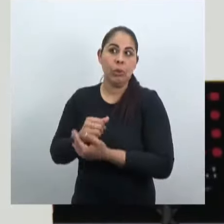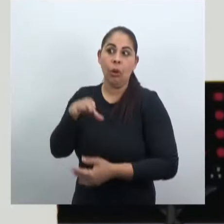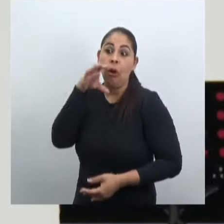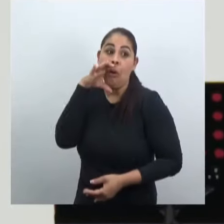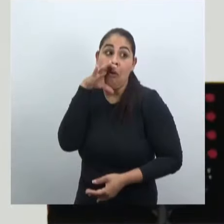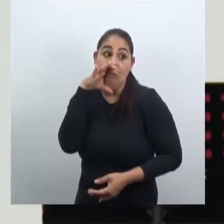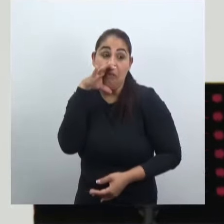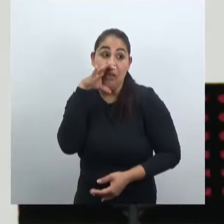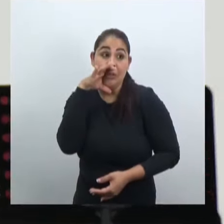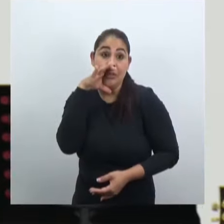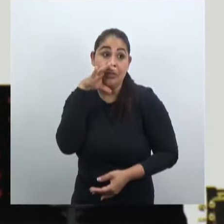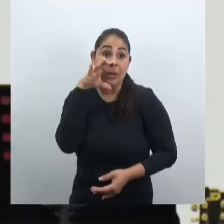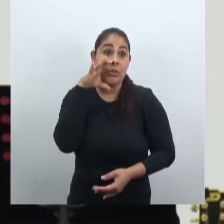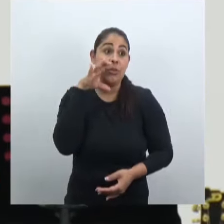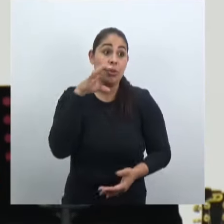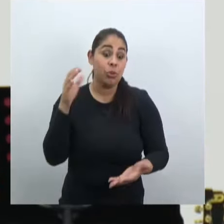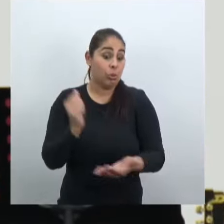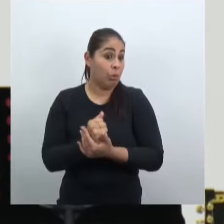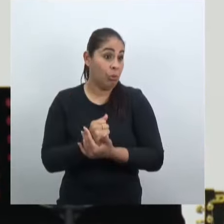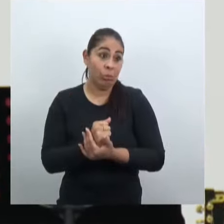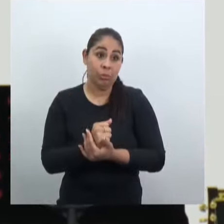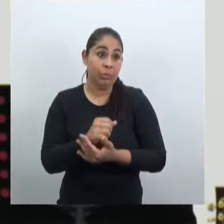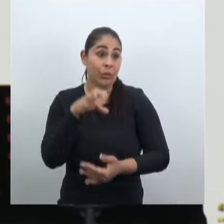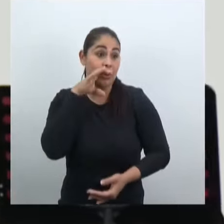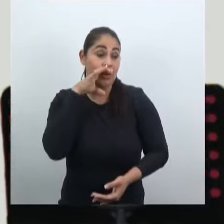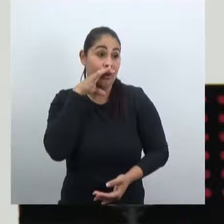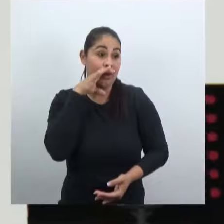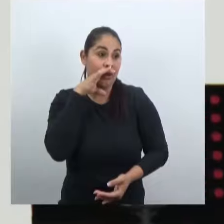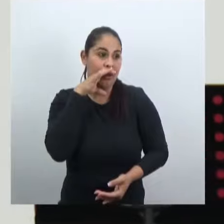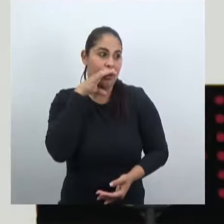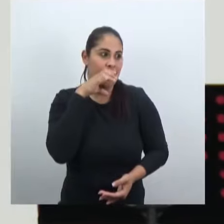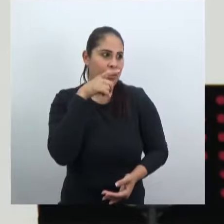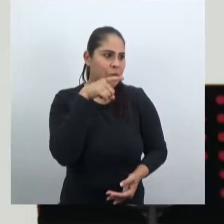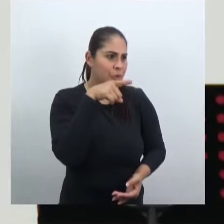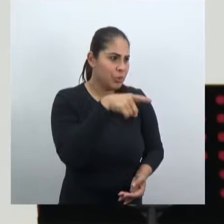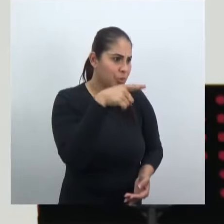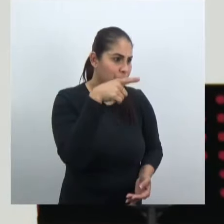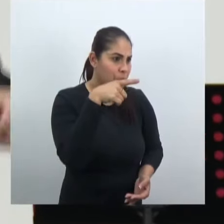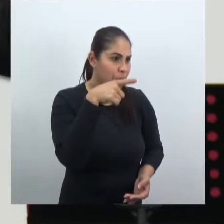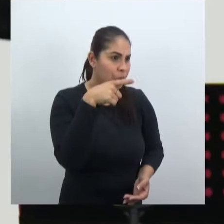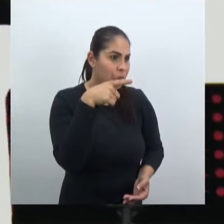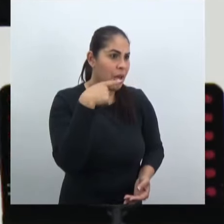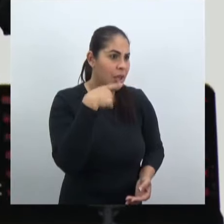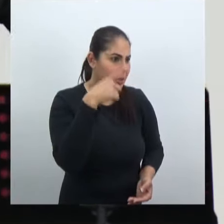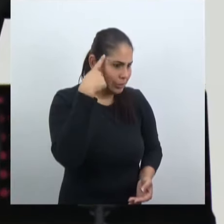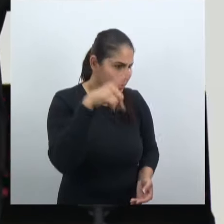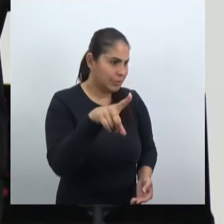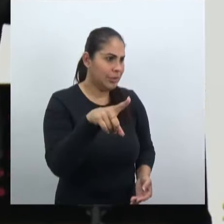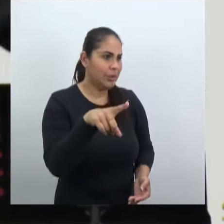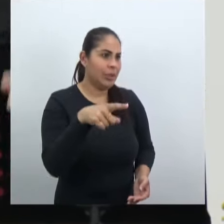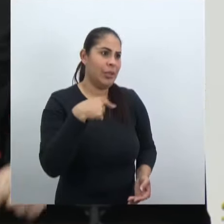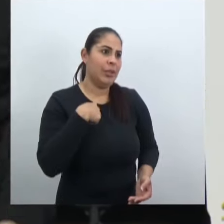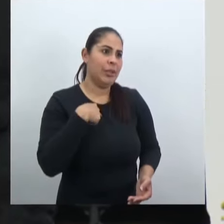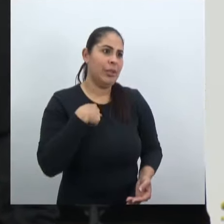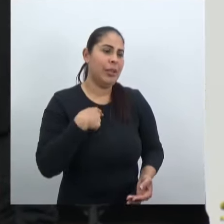¿Todos? Dice, todos. Digo, ¿tú sabes lo que me estás diciendo? Necesito 3 días para